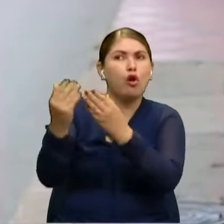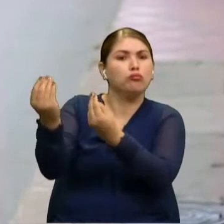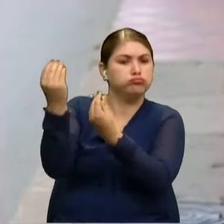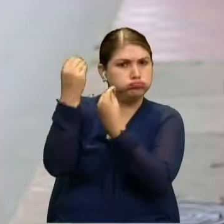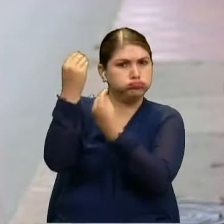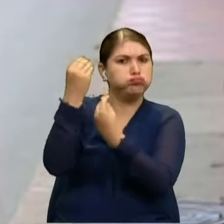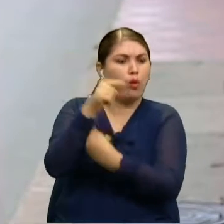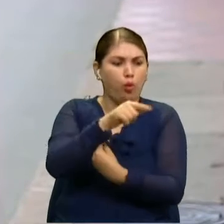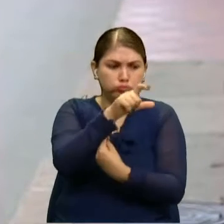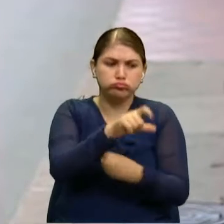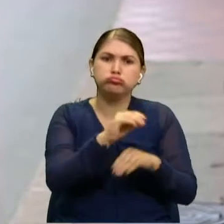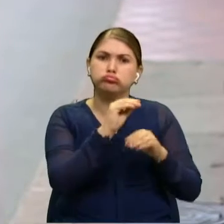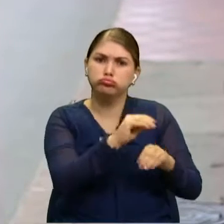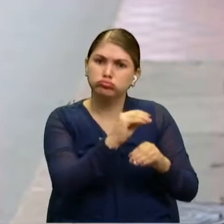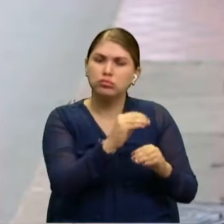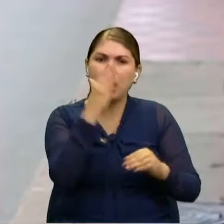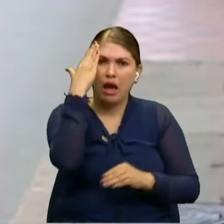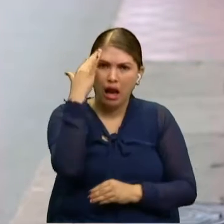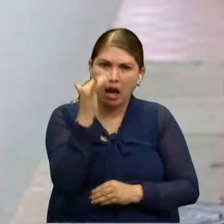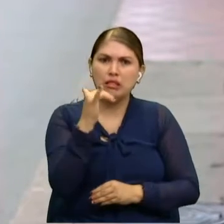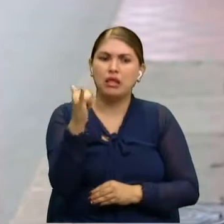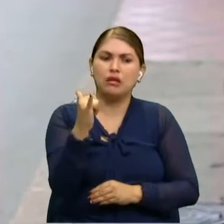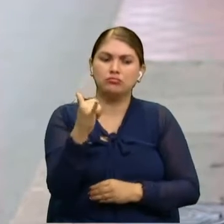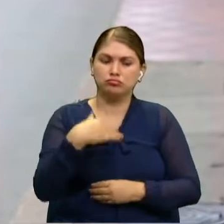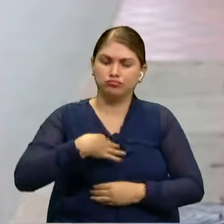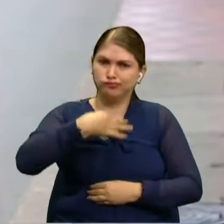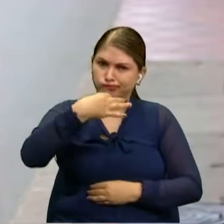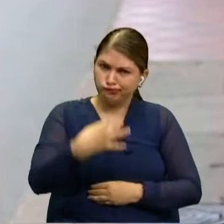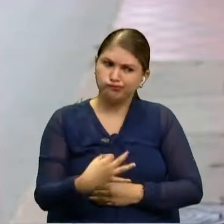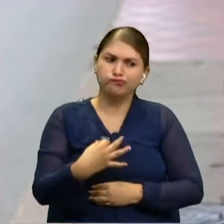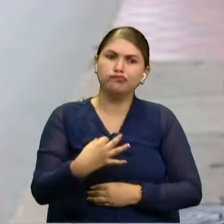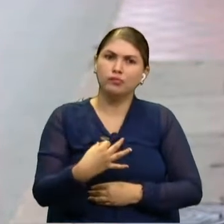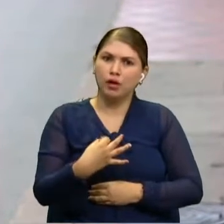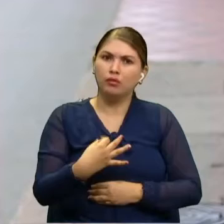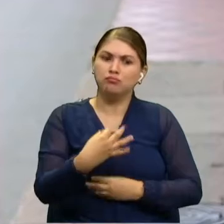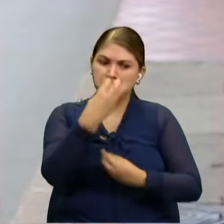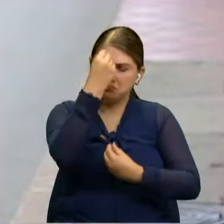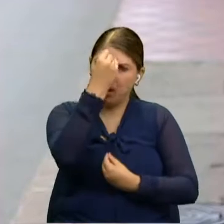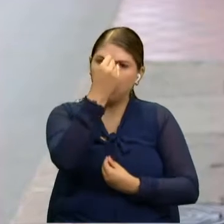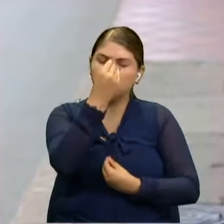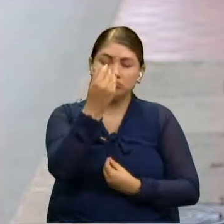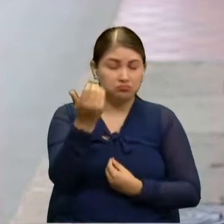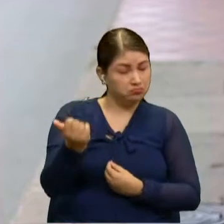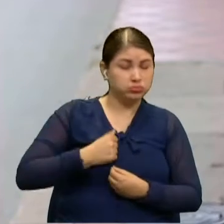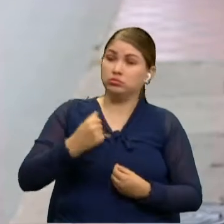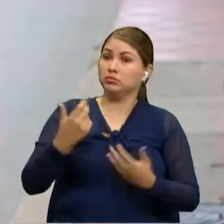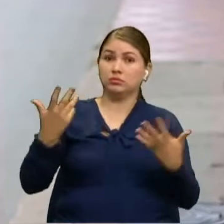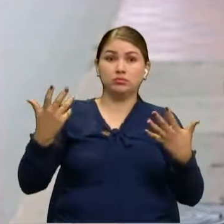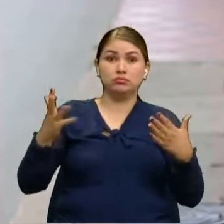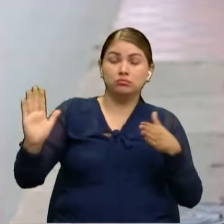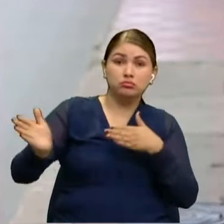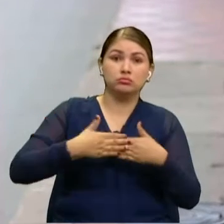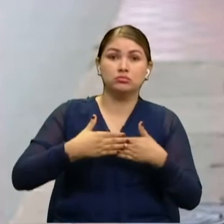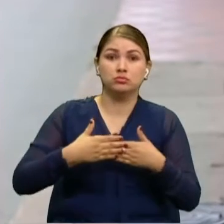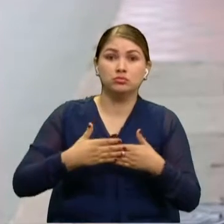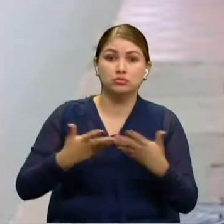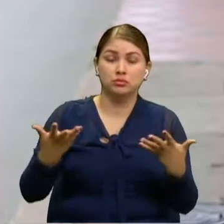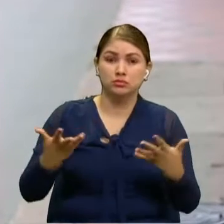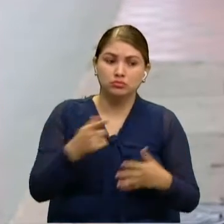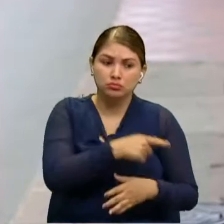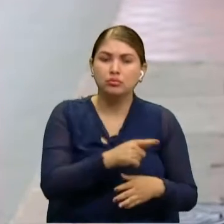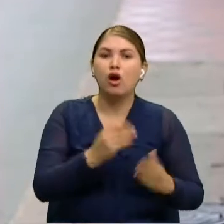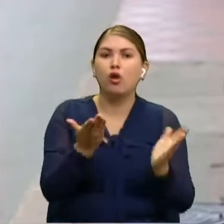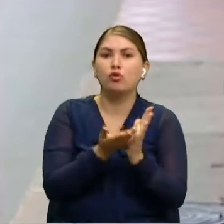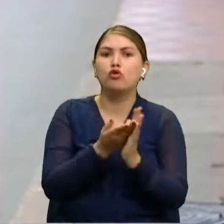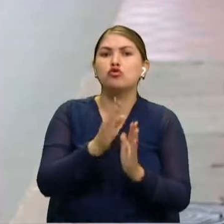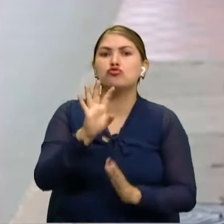desde el punto de vista académica moral de principios de una manera tan abrupta se vaya a cerrar él está en el